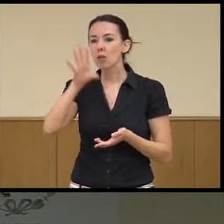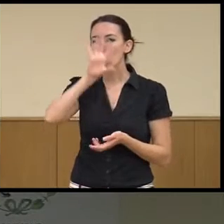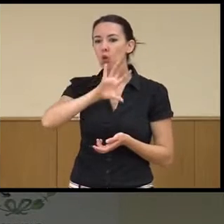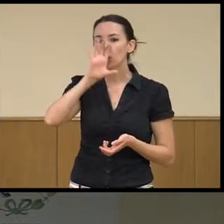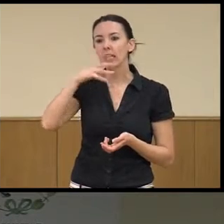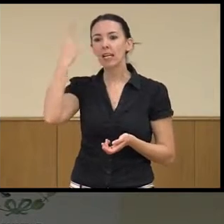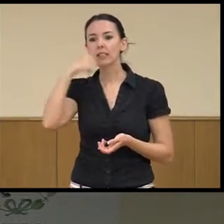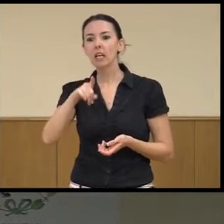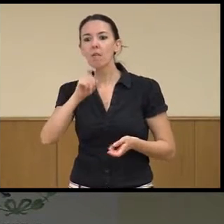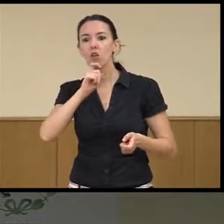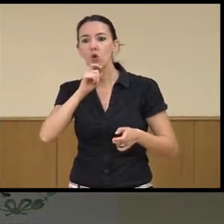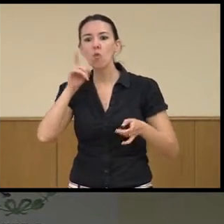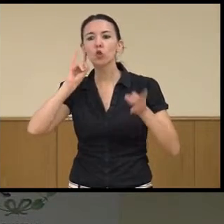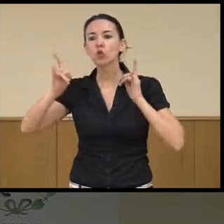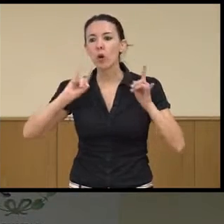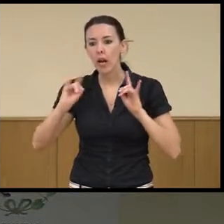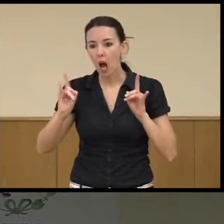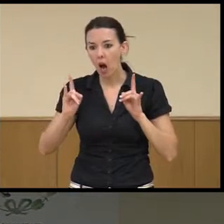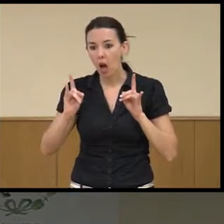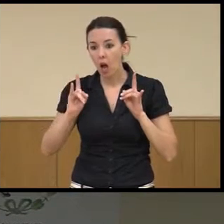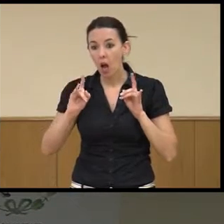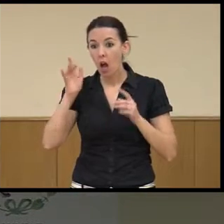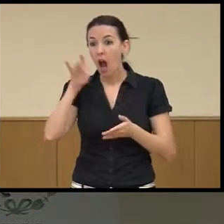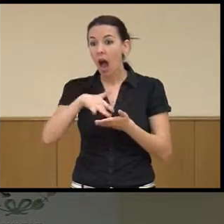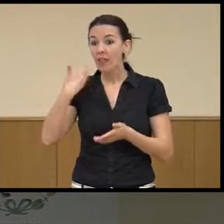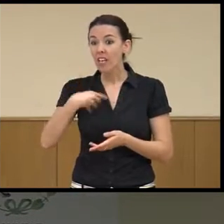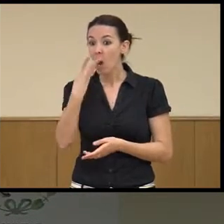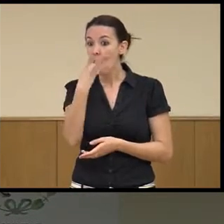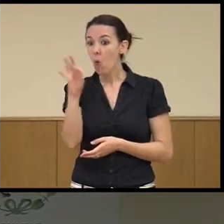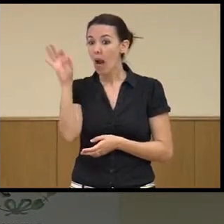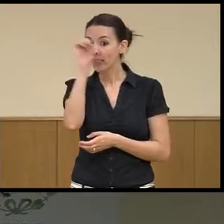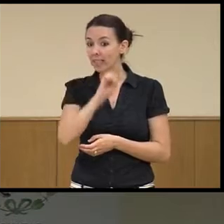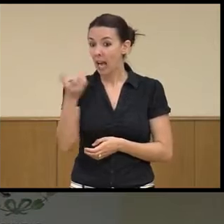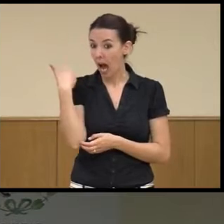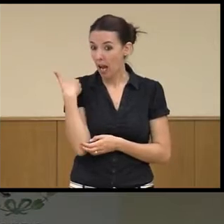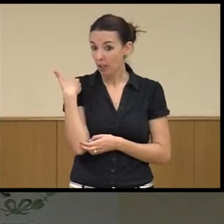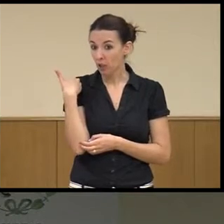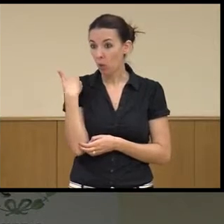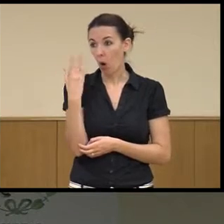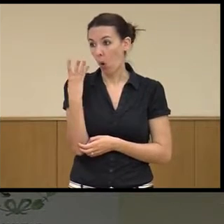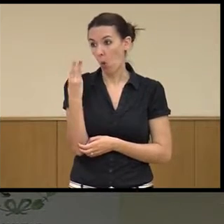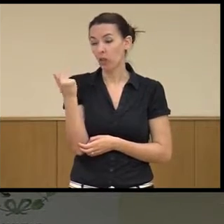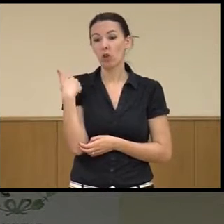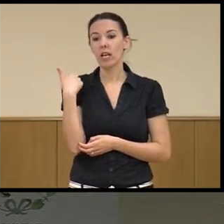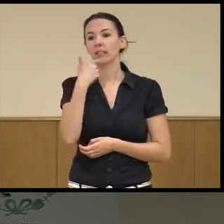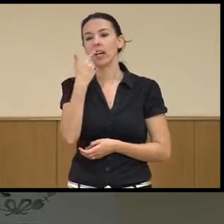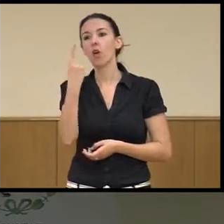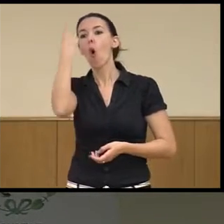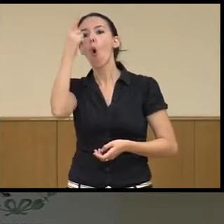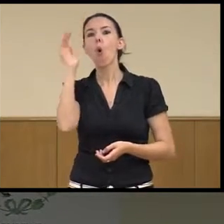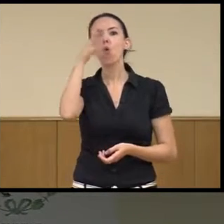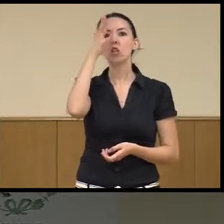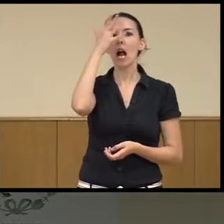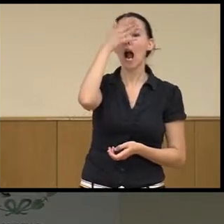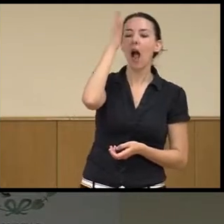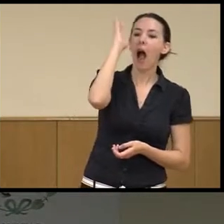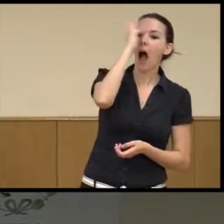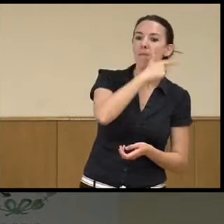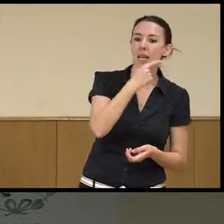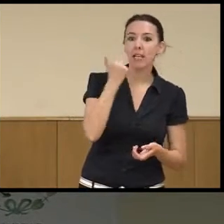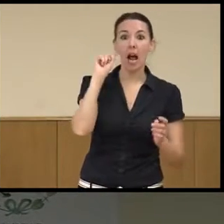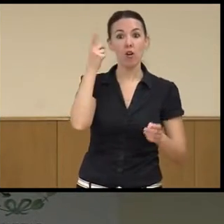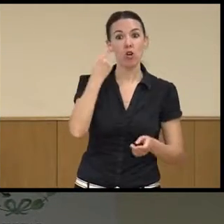saber cómo suenan esas notas. Hace casi 40 años, aunque hace 4 días dijeron que un americano había descubierto y lo había